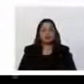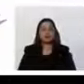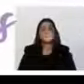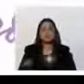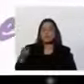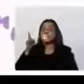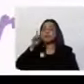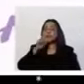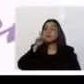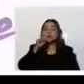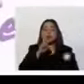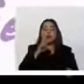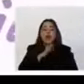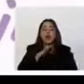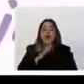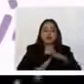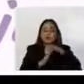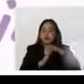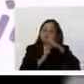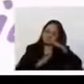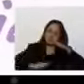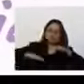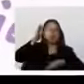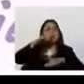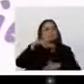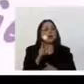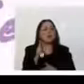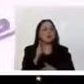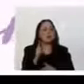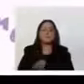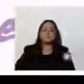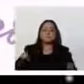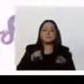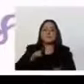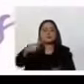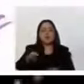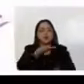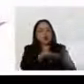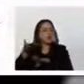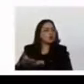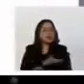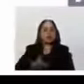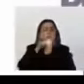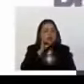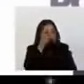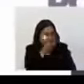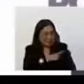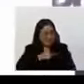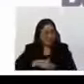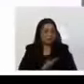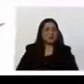mujer que rompe el techo de cristal, pero deja que le caigan los pedazos a sus compañeras, no debe